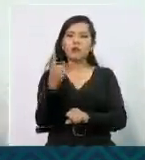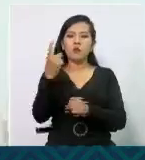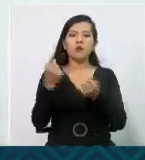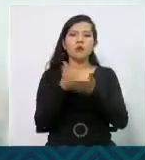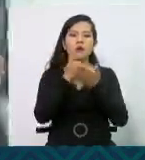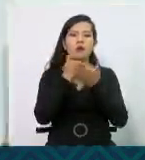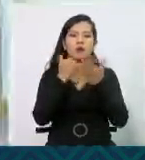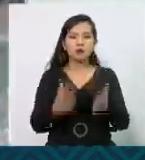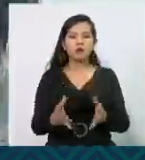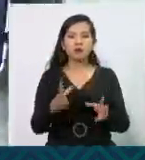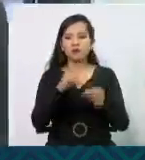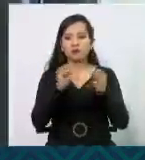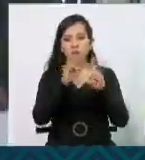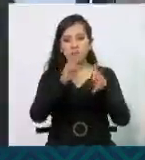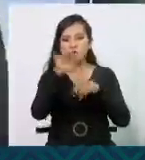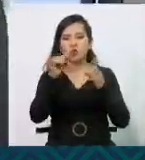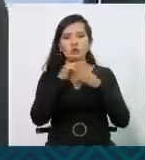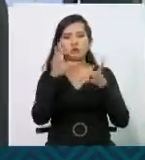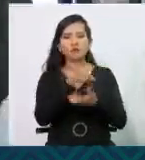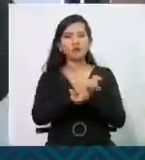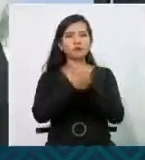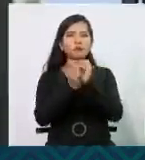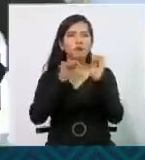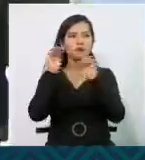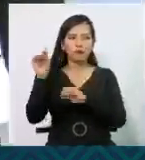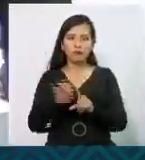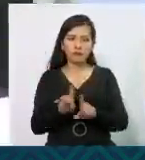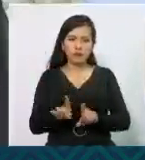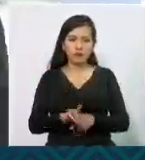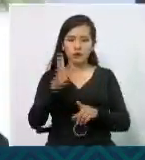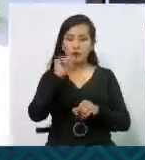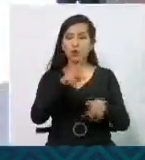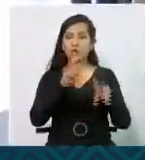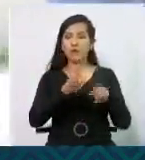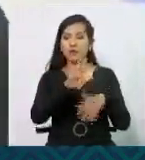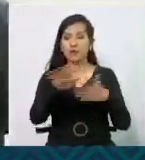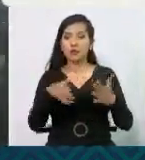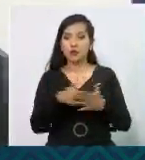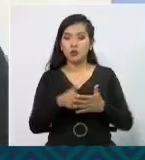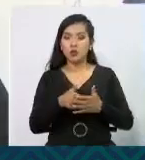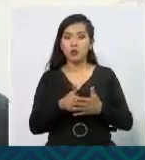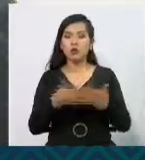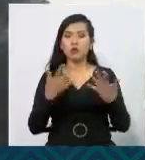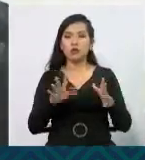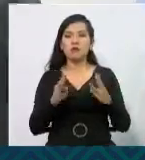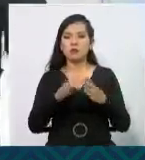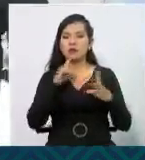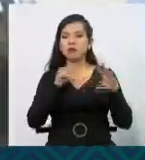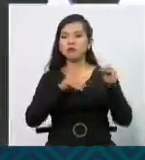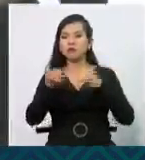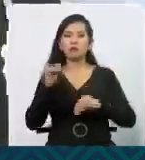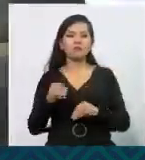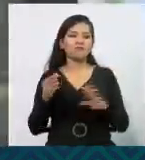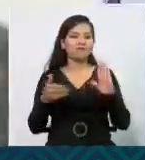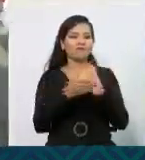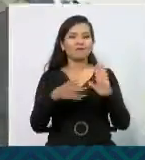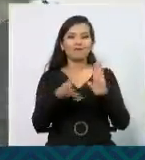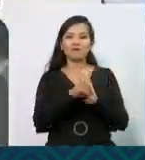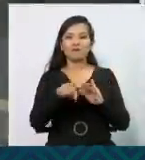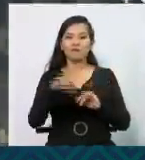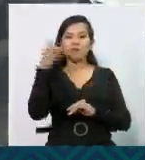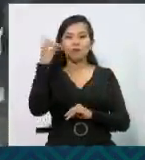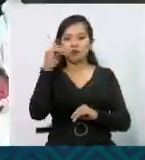el secuestro de los mismos. Toda vez de que estas personas habrían tenido un tránsito irregular por territorio de